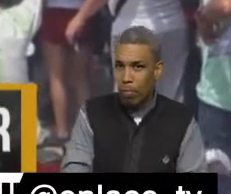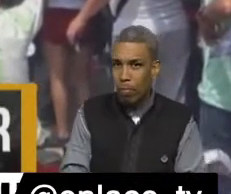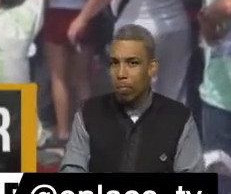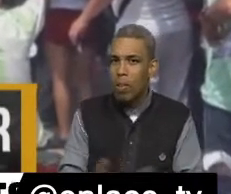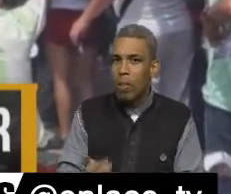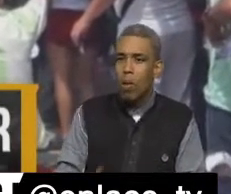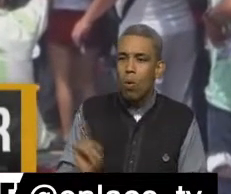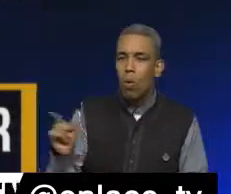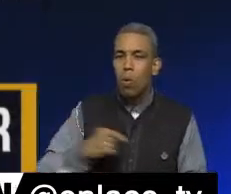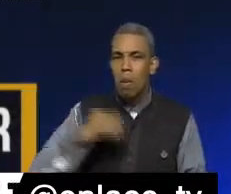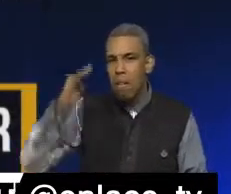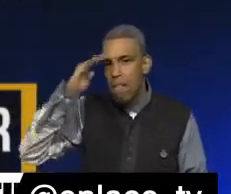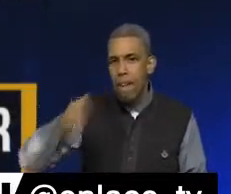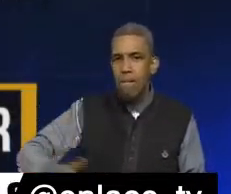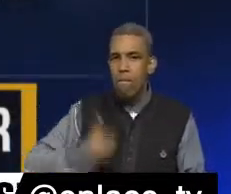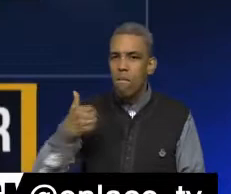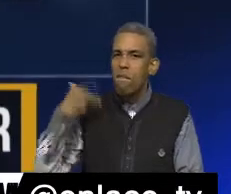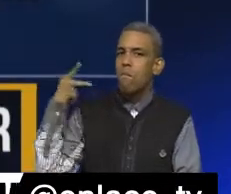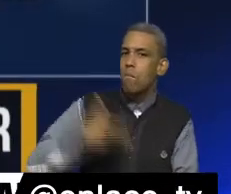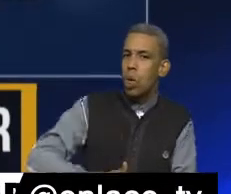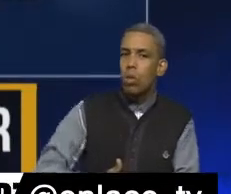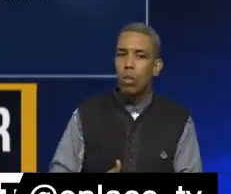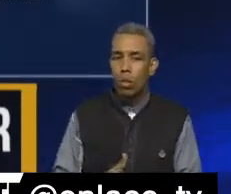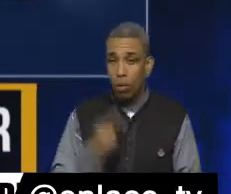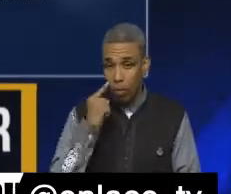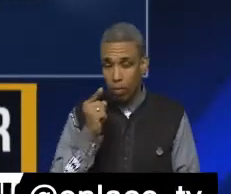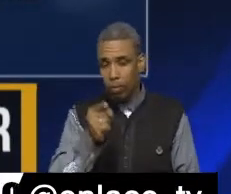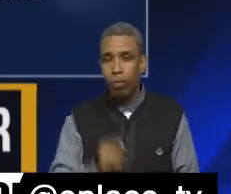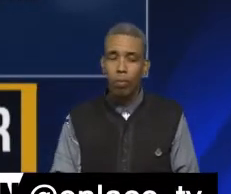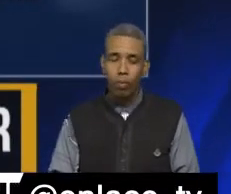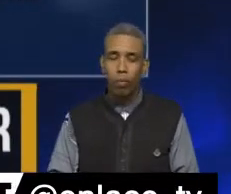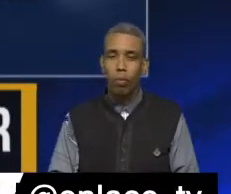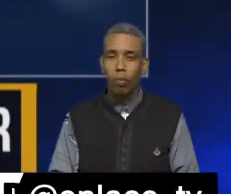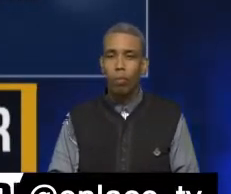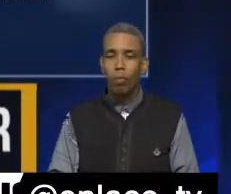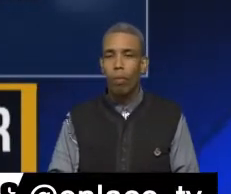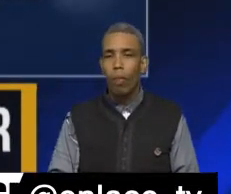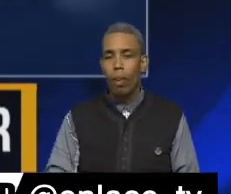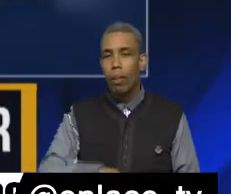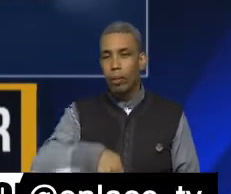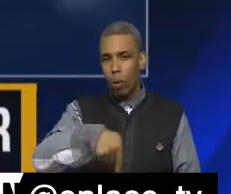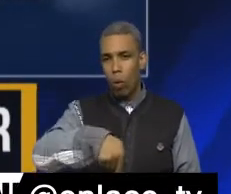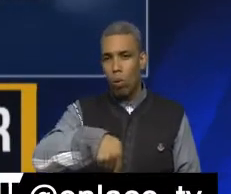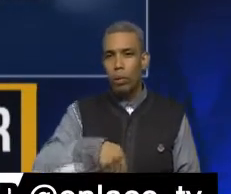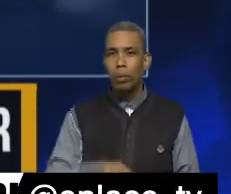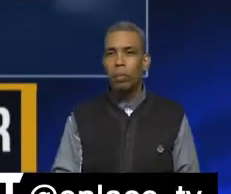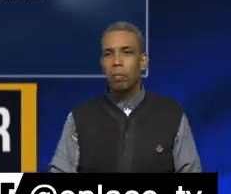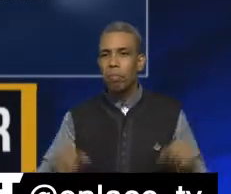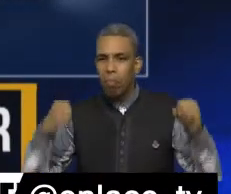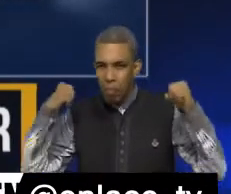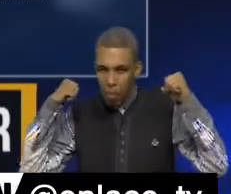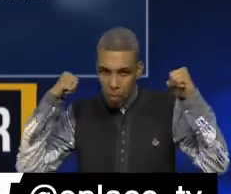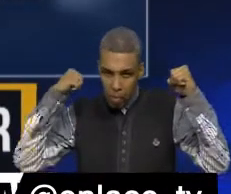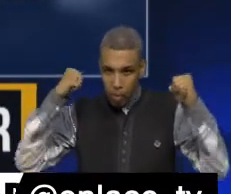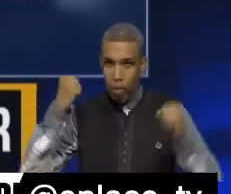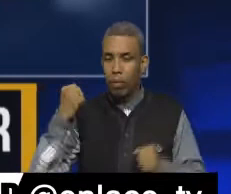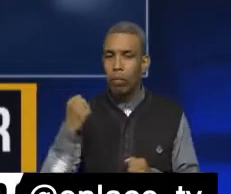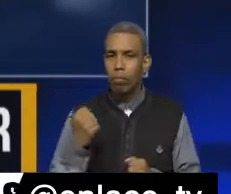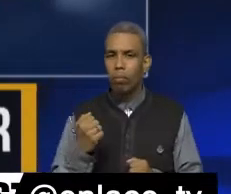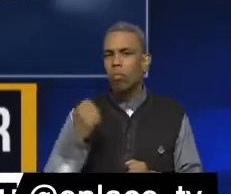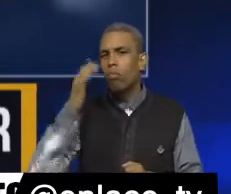él, por la fuerza pública. Hoy marchamos en protesta exigiendo la implementación de los